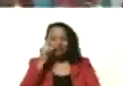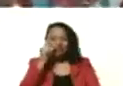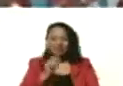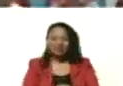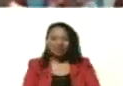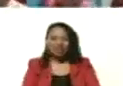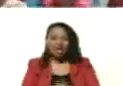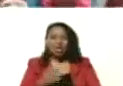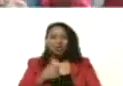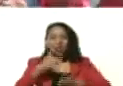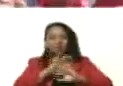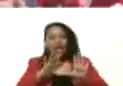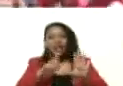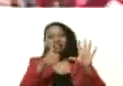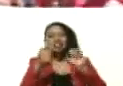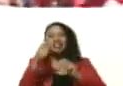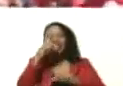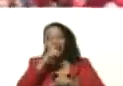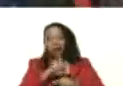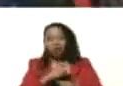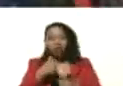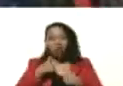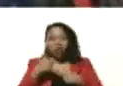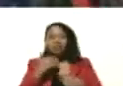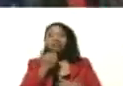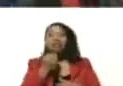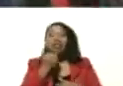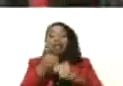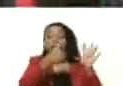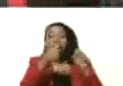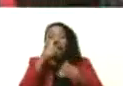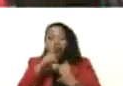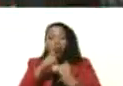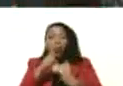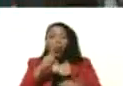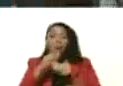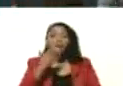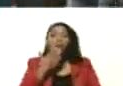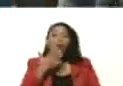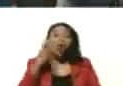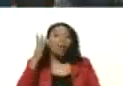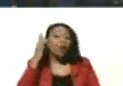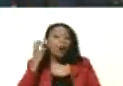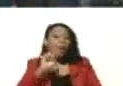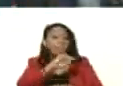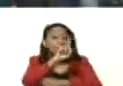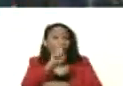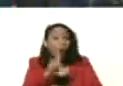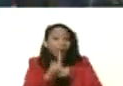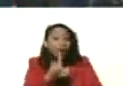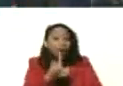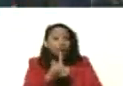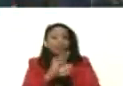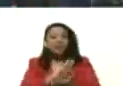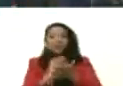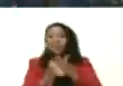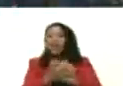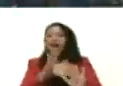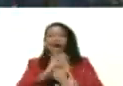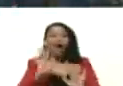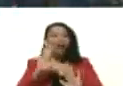Ya tengo 60 años, casi. Cuando la mujer pregunta, ya ella sabe.